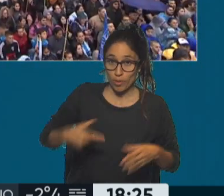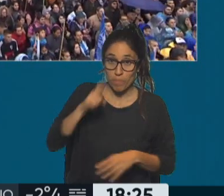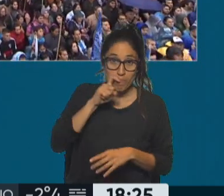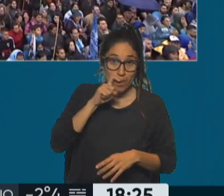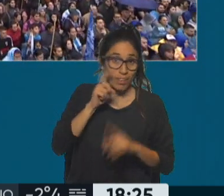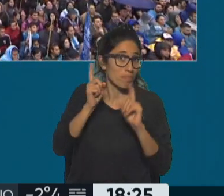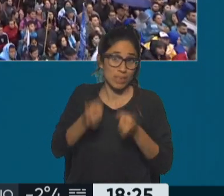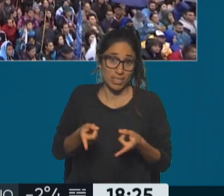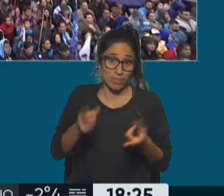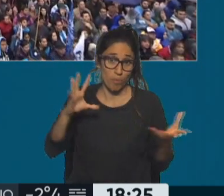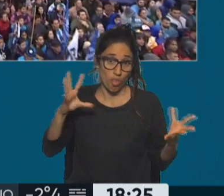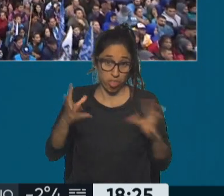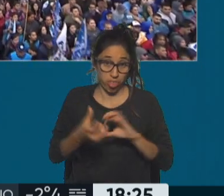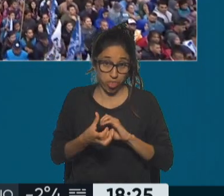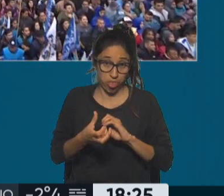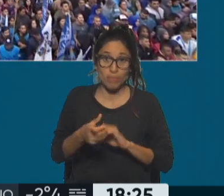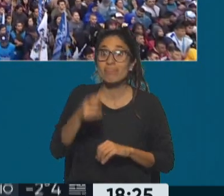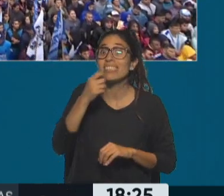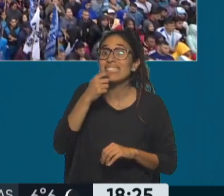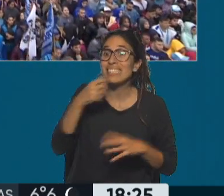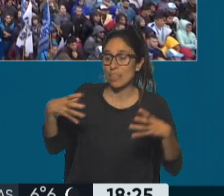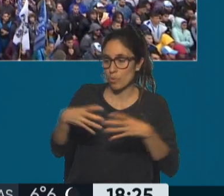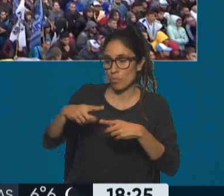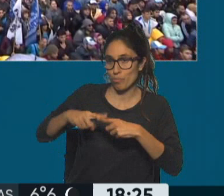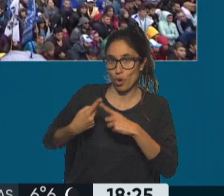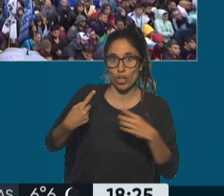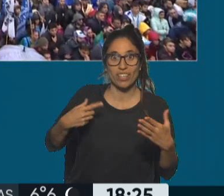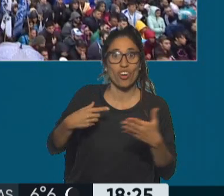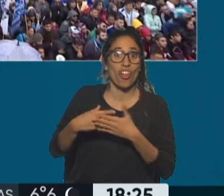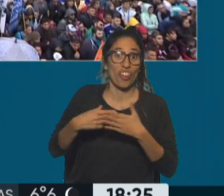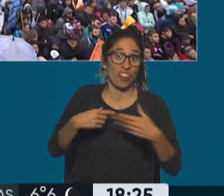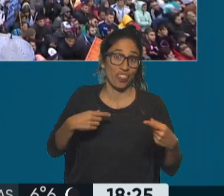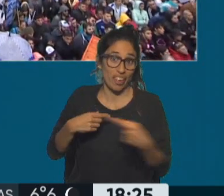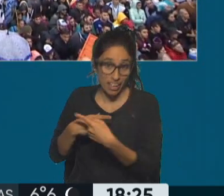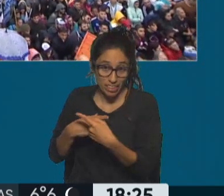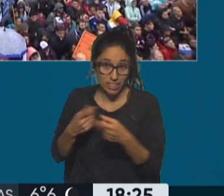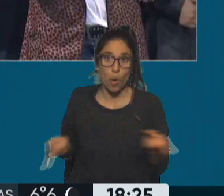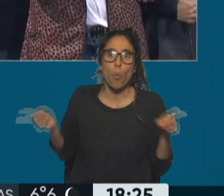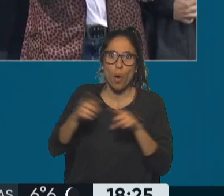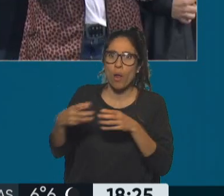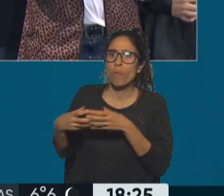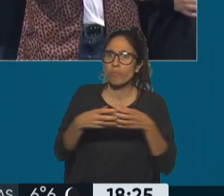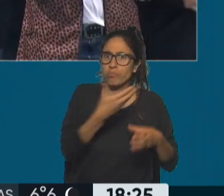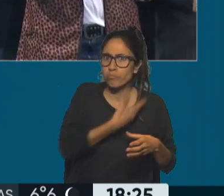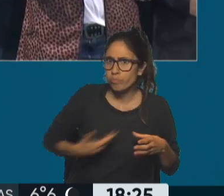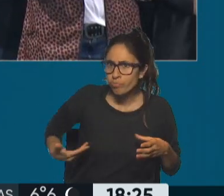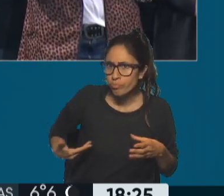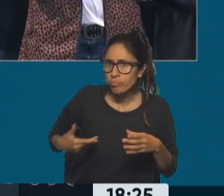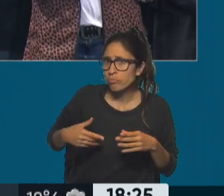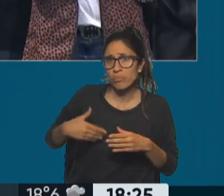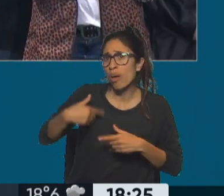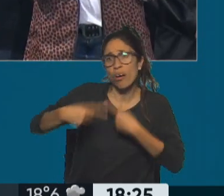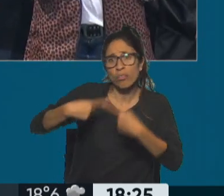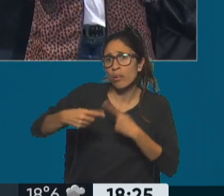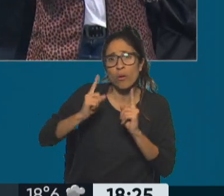si esa derecha vuelve a gobernar la Argentina. ¿Por qué? Porque lo dicen muy claramente, van por todo